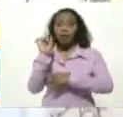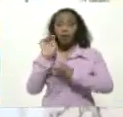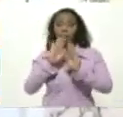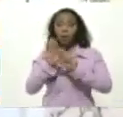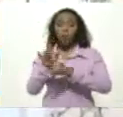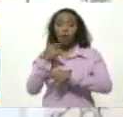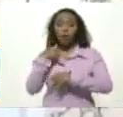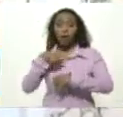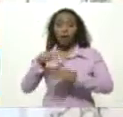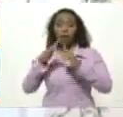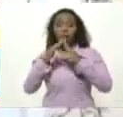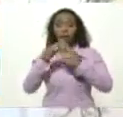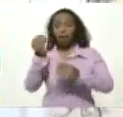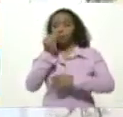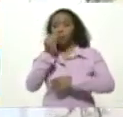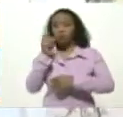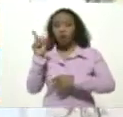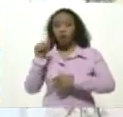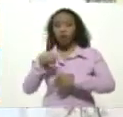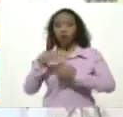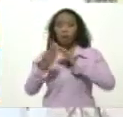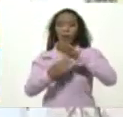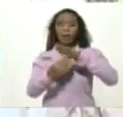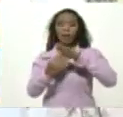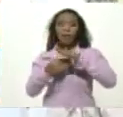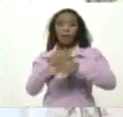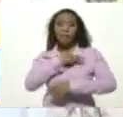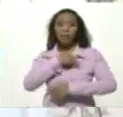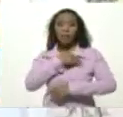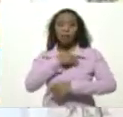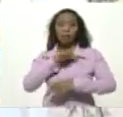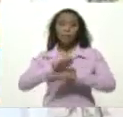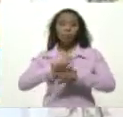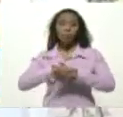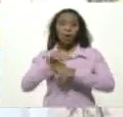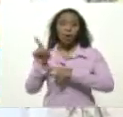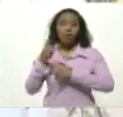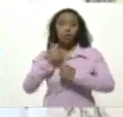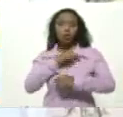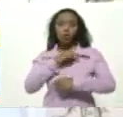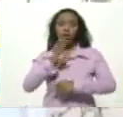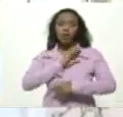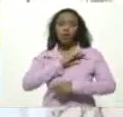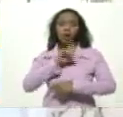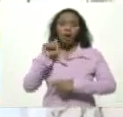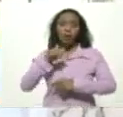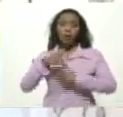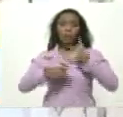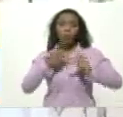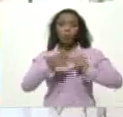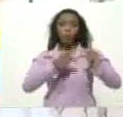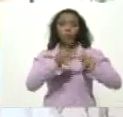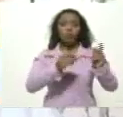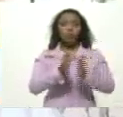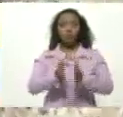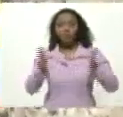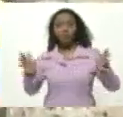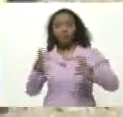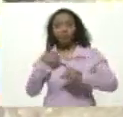a las casas de alimentaciones y a la base de misiones. Por eso son, nosotros tenemos aquí una producción muy